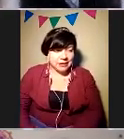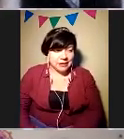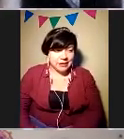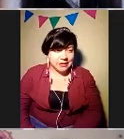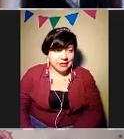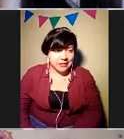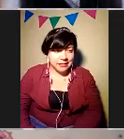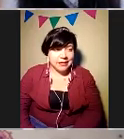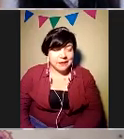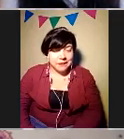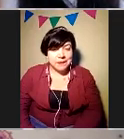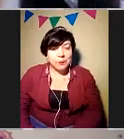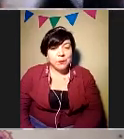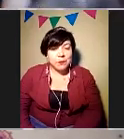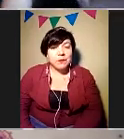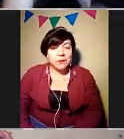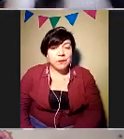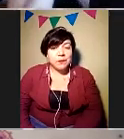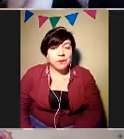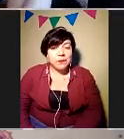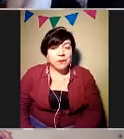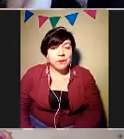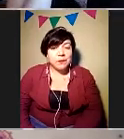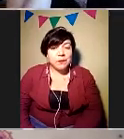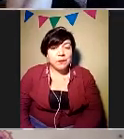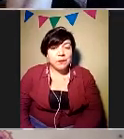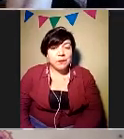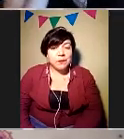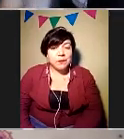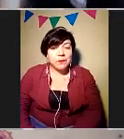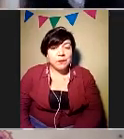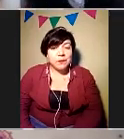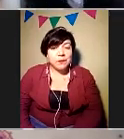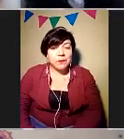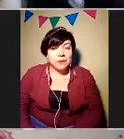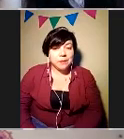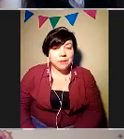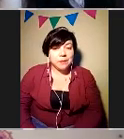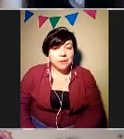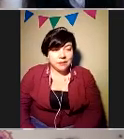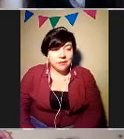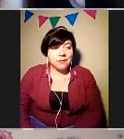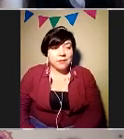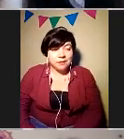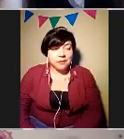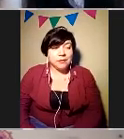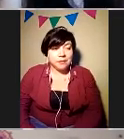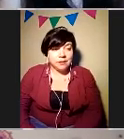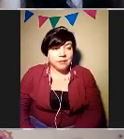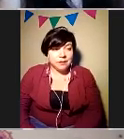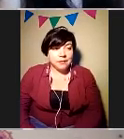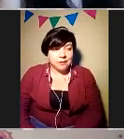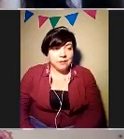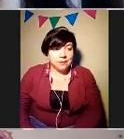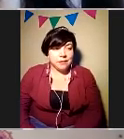vestir, más que para poder portar o mover, que están pensadas en personas que ya andan mucho tiempo en auto. Y el hoy en día